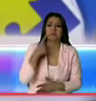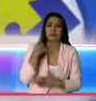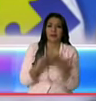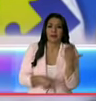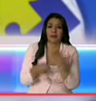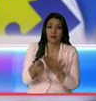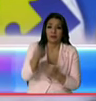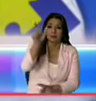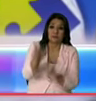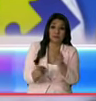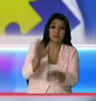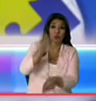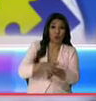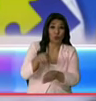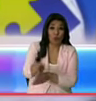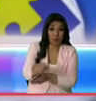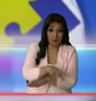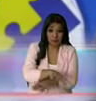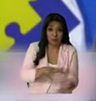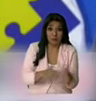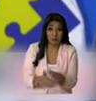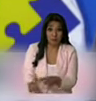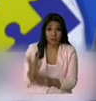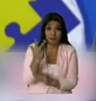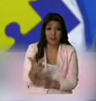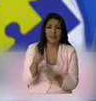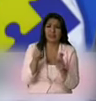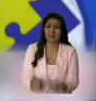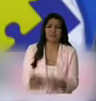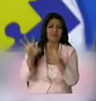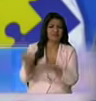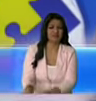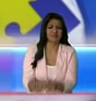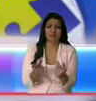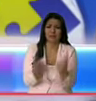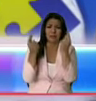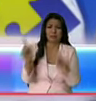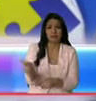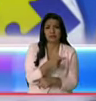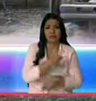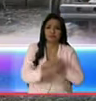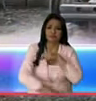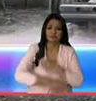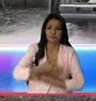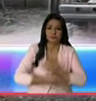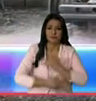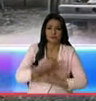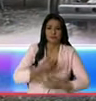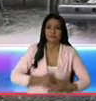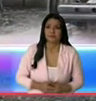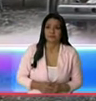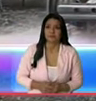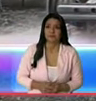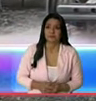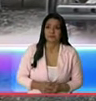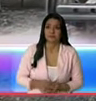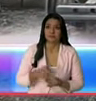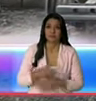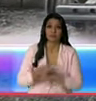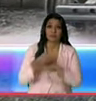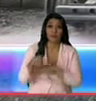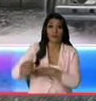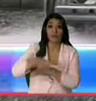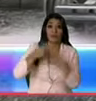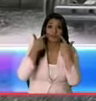asegurar que los responsables de estos asesinatos comparezcan inmediatamente ante la justicia. Los agentes de la CTI asesinados